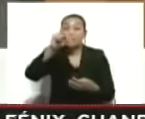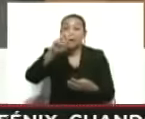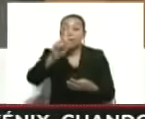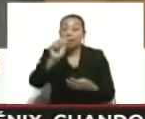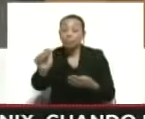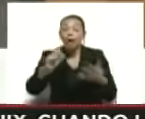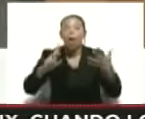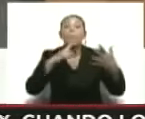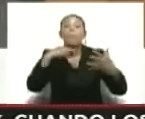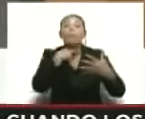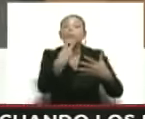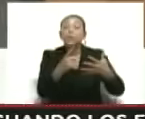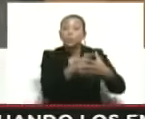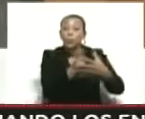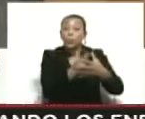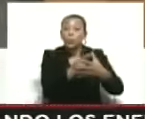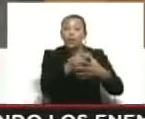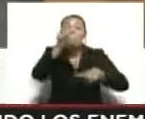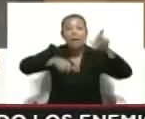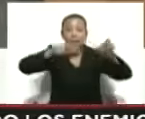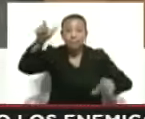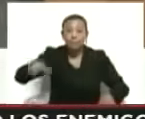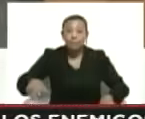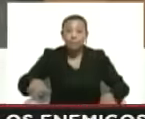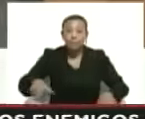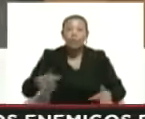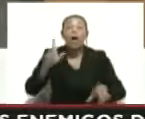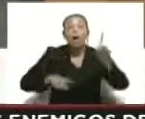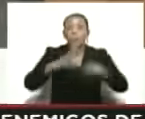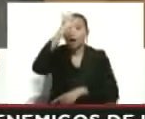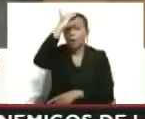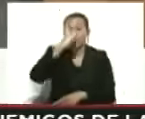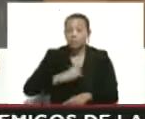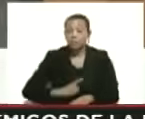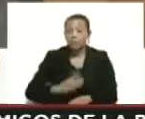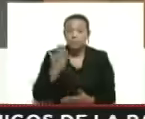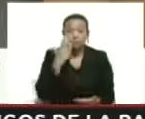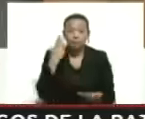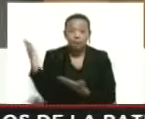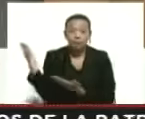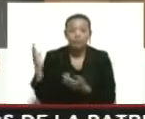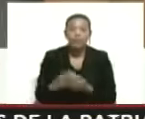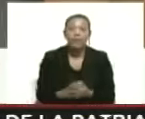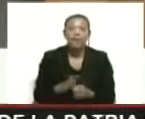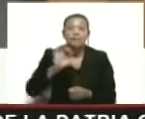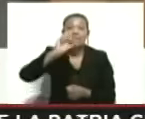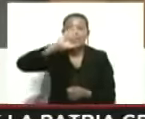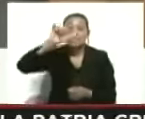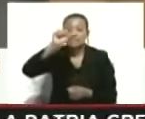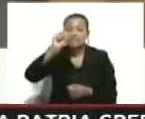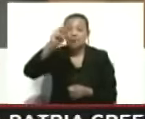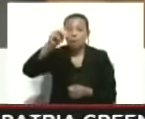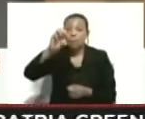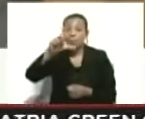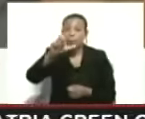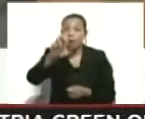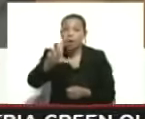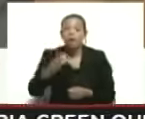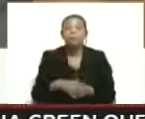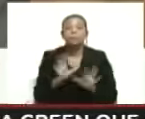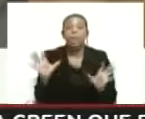el vocero por el sector de las personas con alguna discapacidad, el ciudadano Samuel Pino. Es